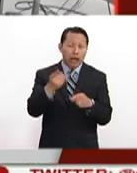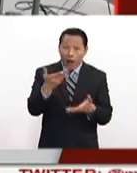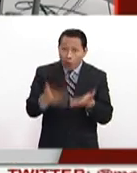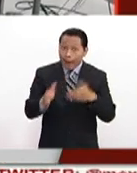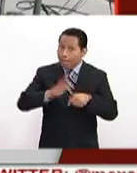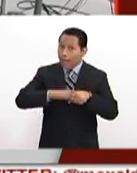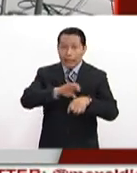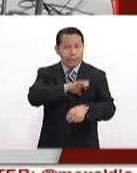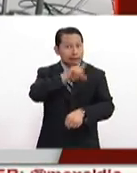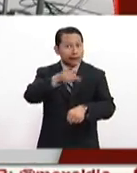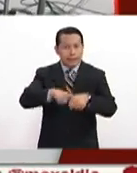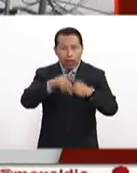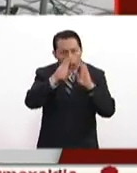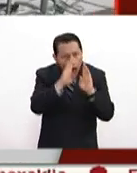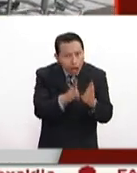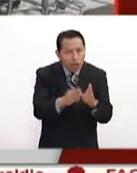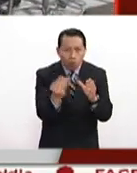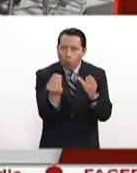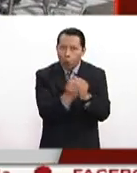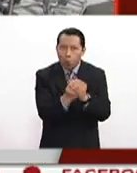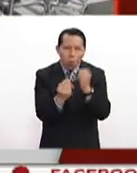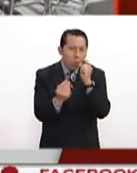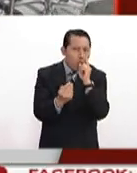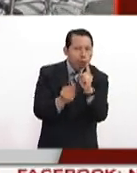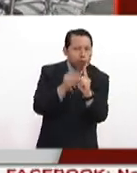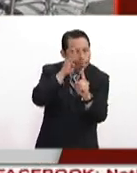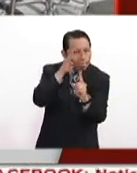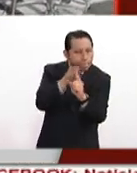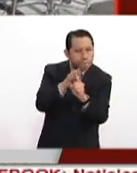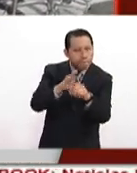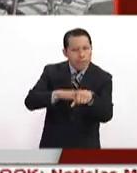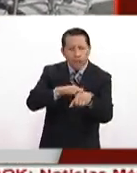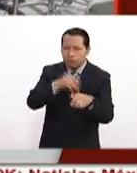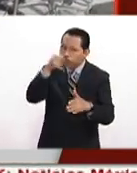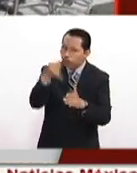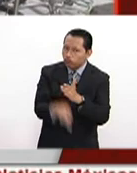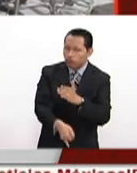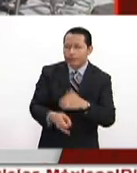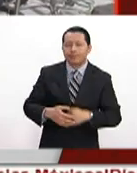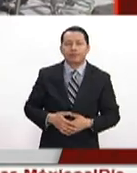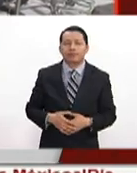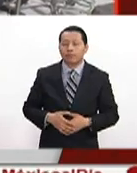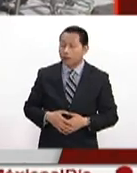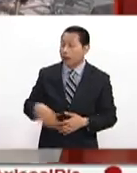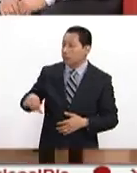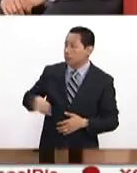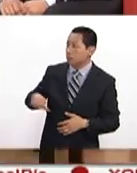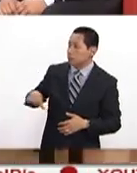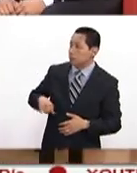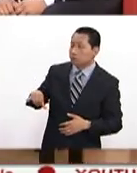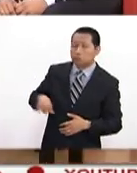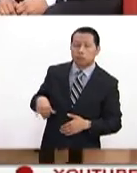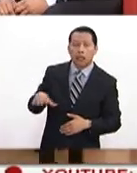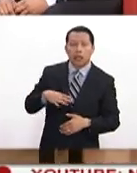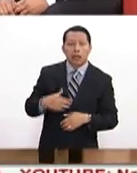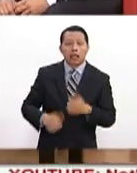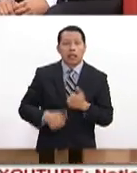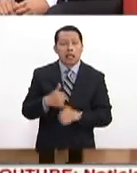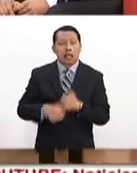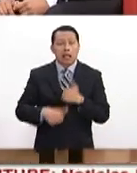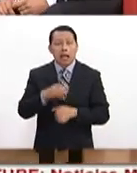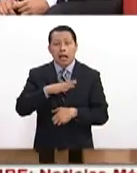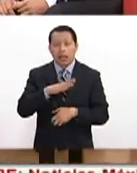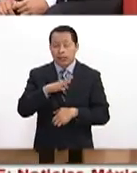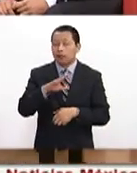ya buscan cada una de las especies y ramas de las especies para dedicarse a esto. Bueno, pues muy interesante sin duda esta carrera de